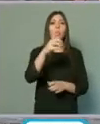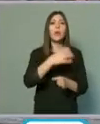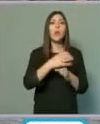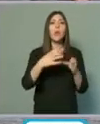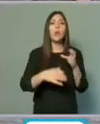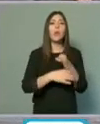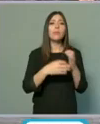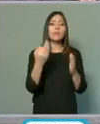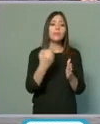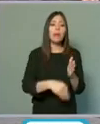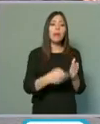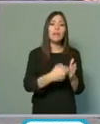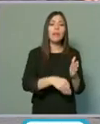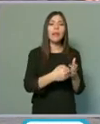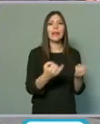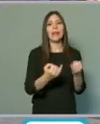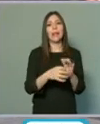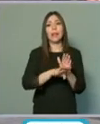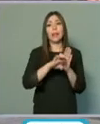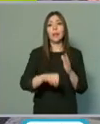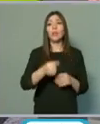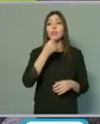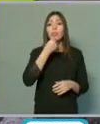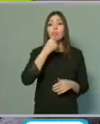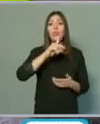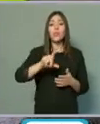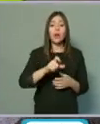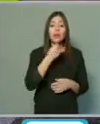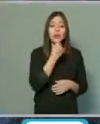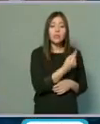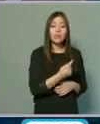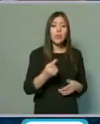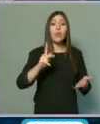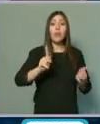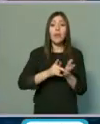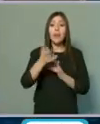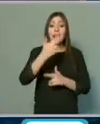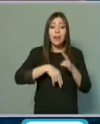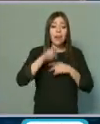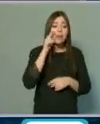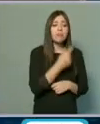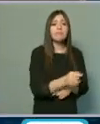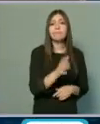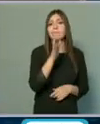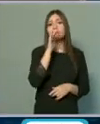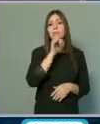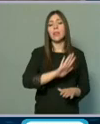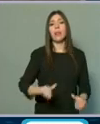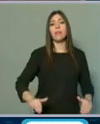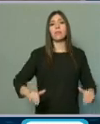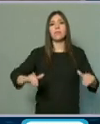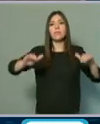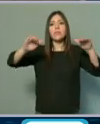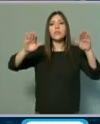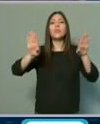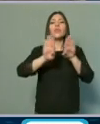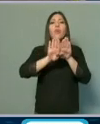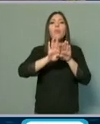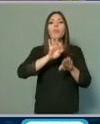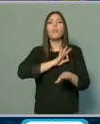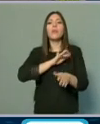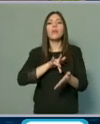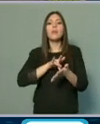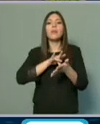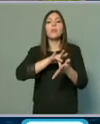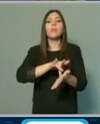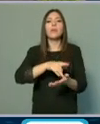dice Quique, ya no puedes recuperar la infancia de tus hijos. ¿Qué vas a hacer para digamos, llenar ese vacío?